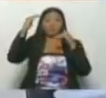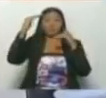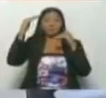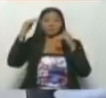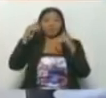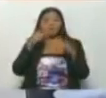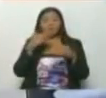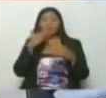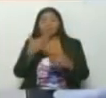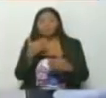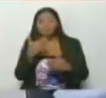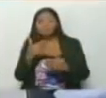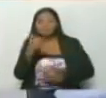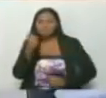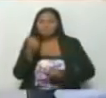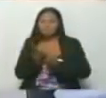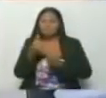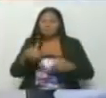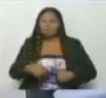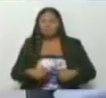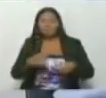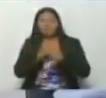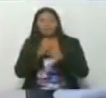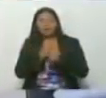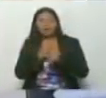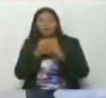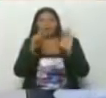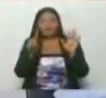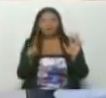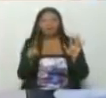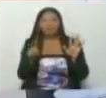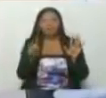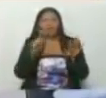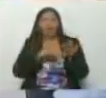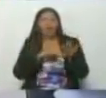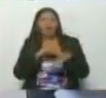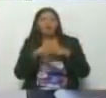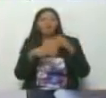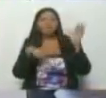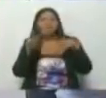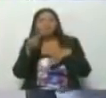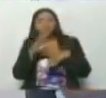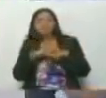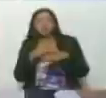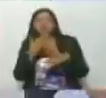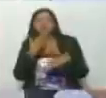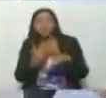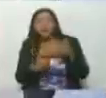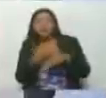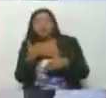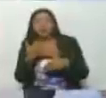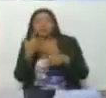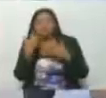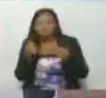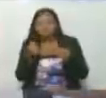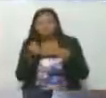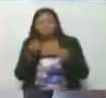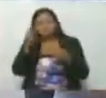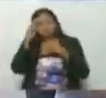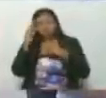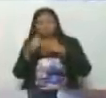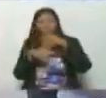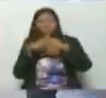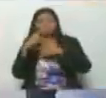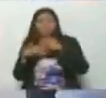exigencia es decir si trabajamos es ahora ahora tiene que ser 12 porque porque las exigencias son mayores por razones políticas